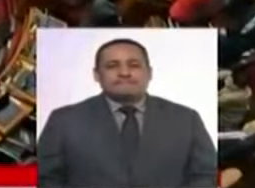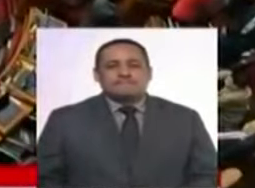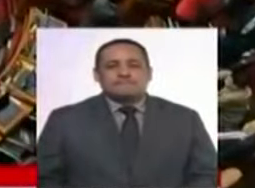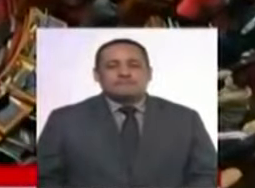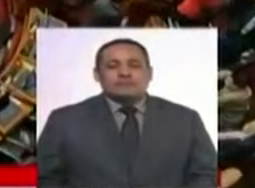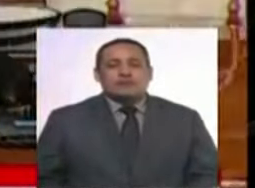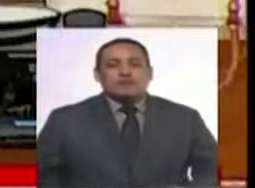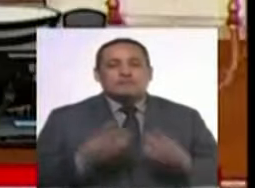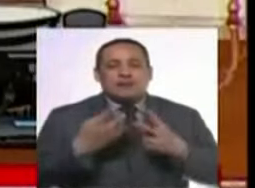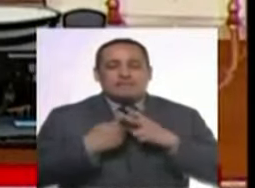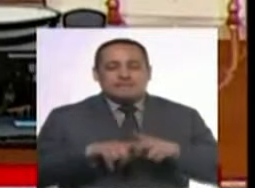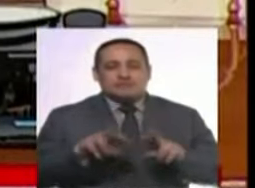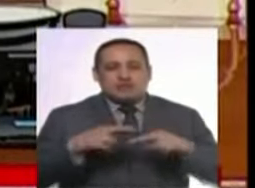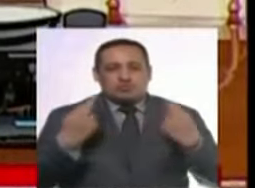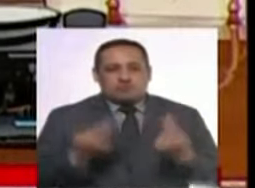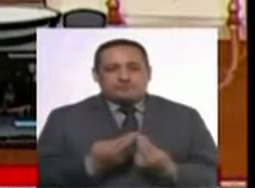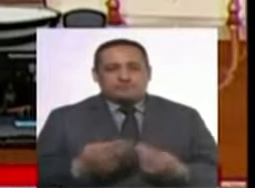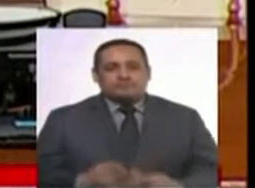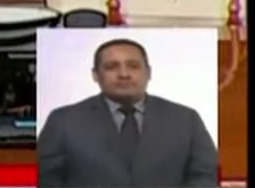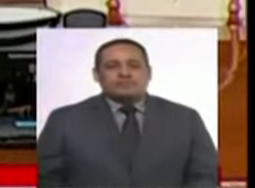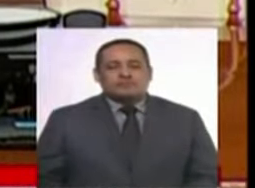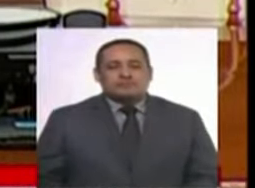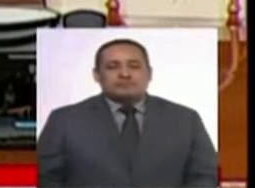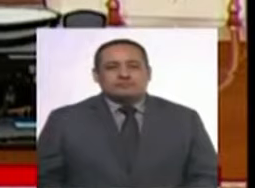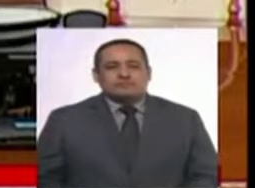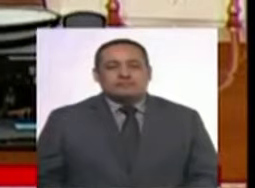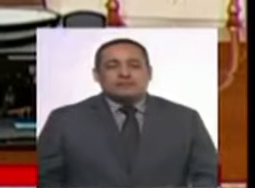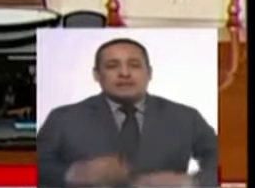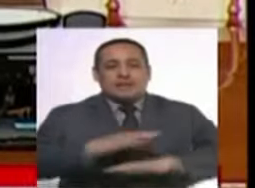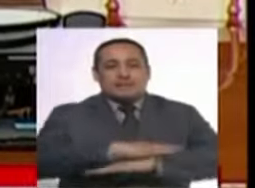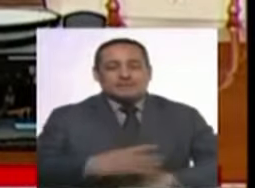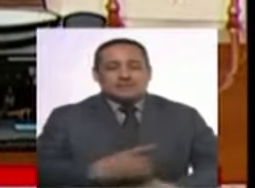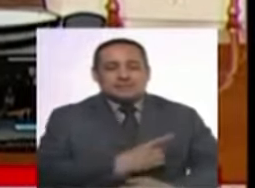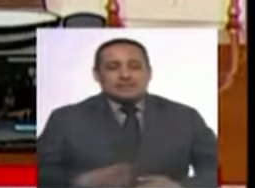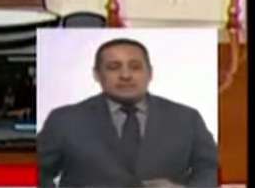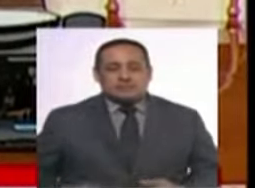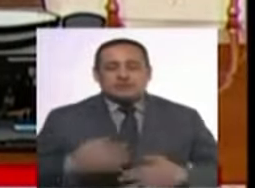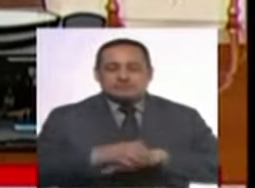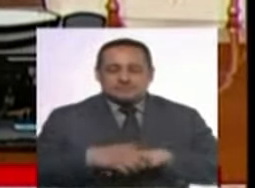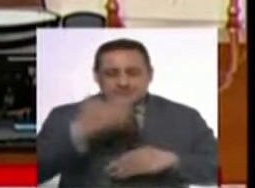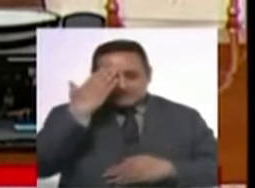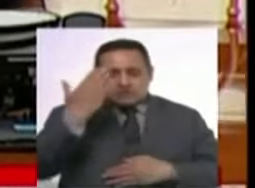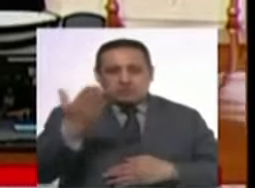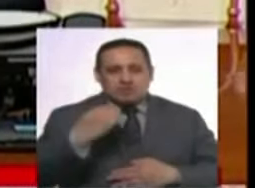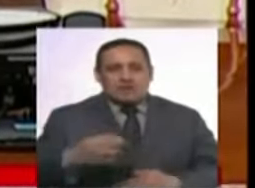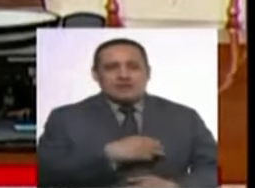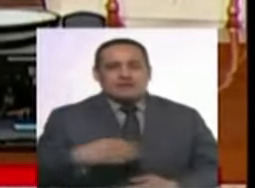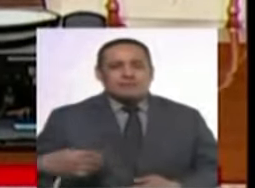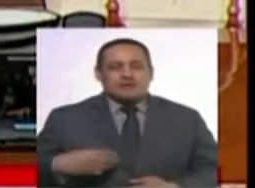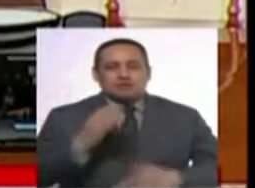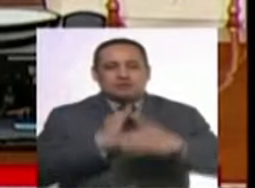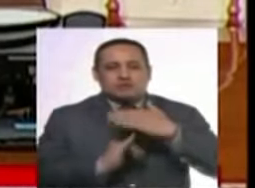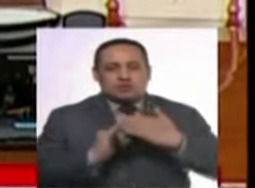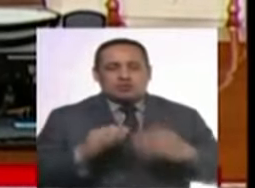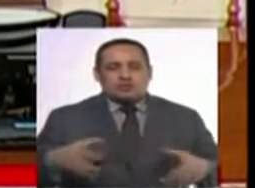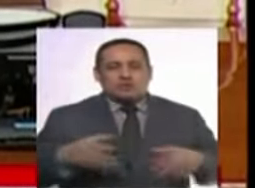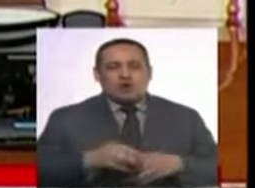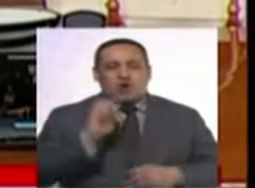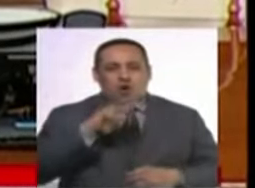se reanuda la sesión la mesa directiva expresa su saludo al ministro del interior señor